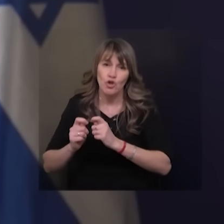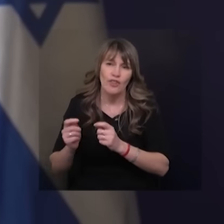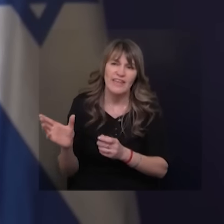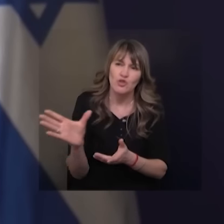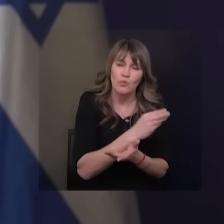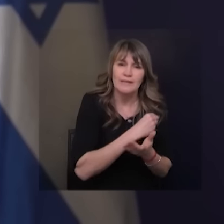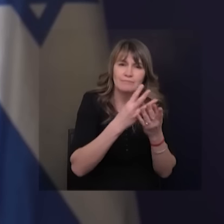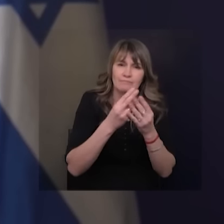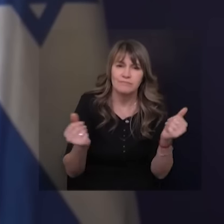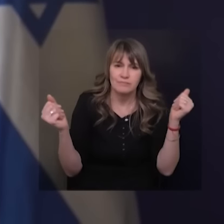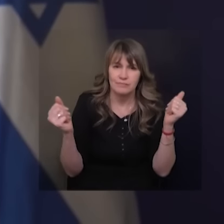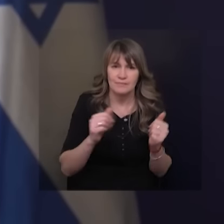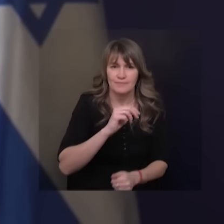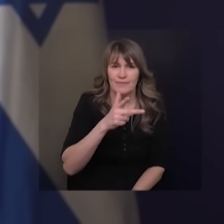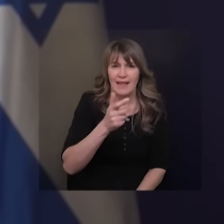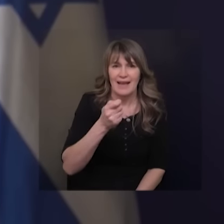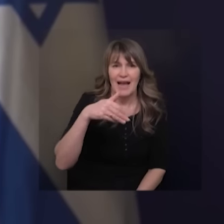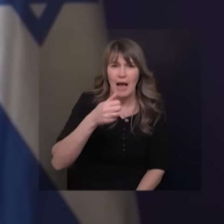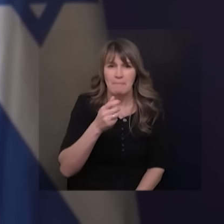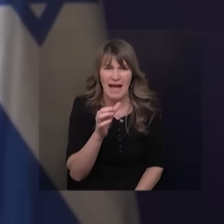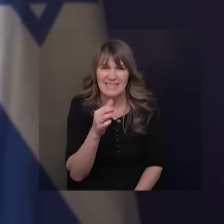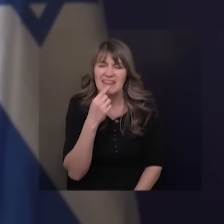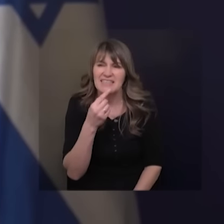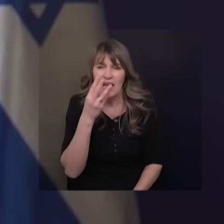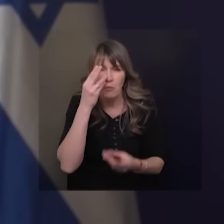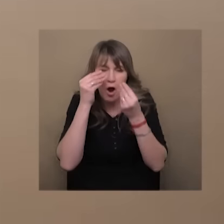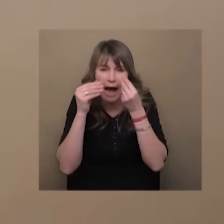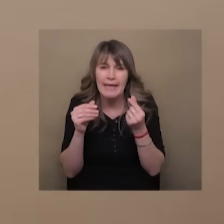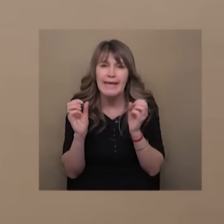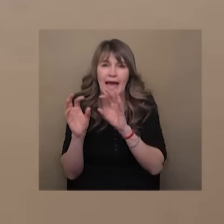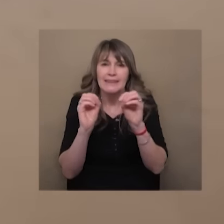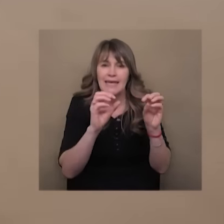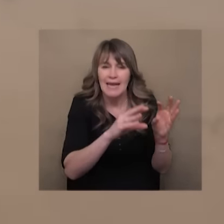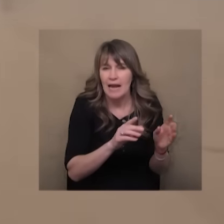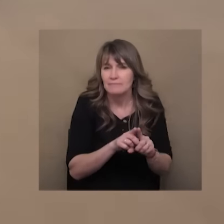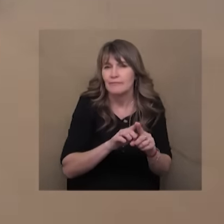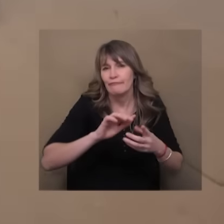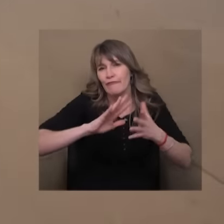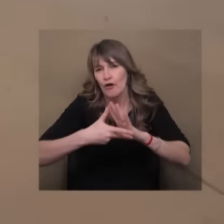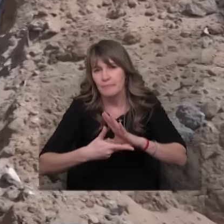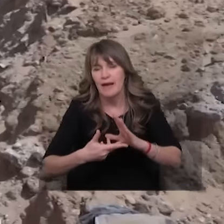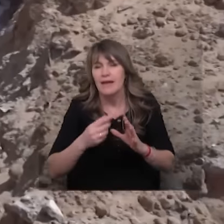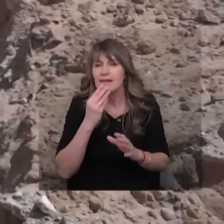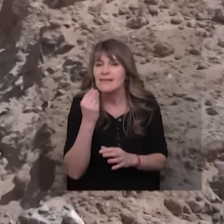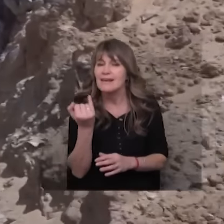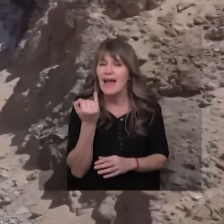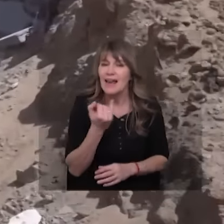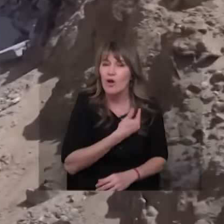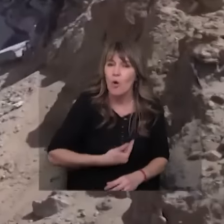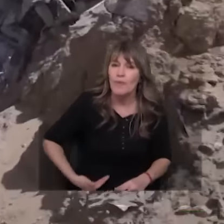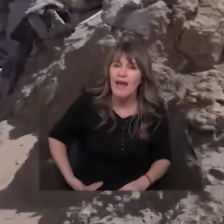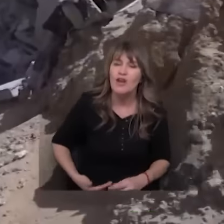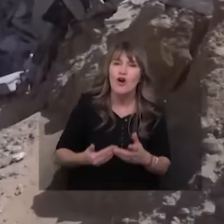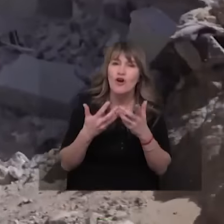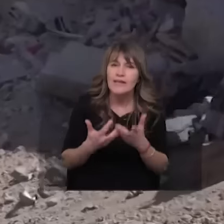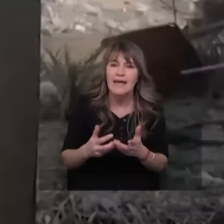desaparezca simplemente es arrojar arena en los ojos del público dijo Daniel agari añadiendo que el gobierno israelí debe encontrar una alternativa